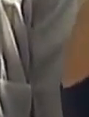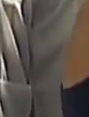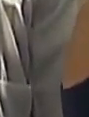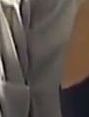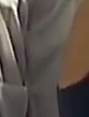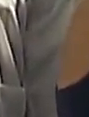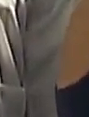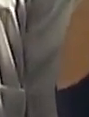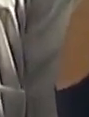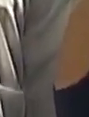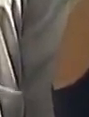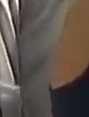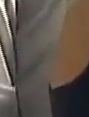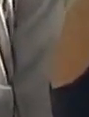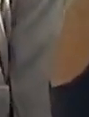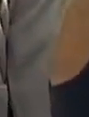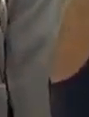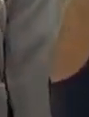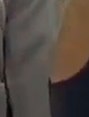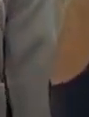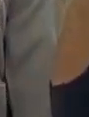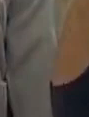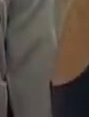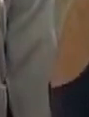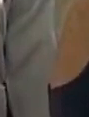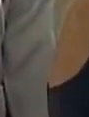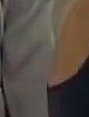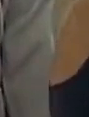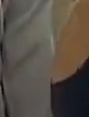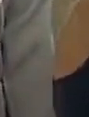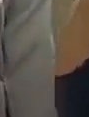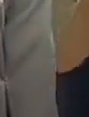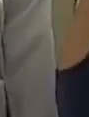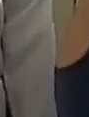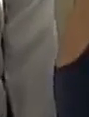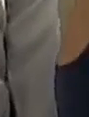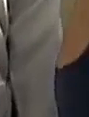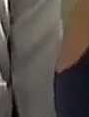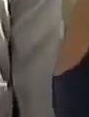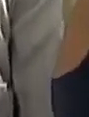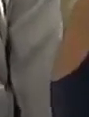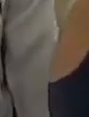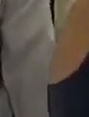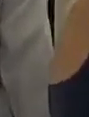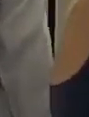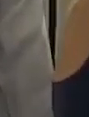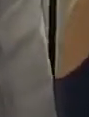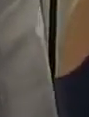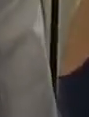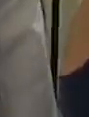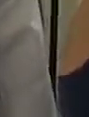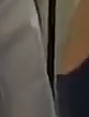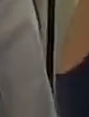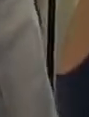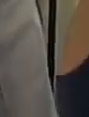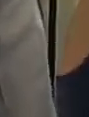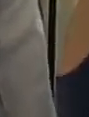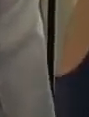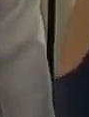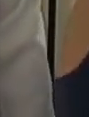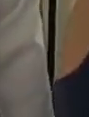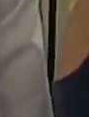por instrucciones del presidente de la república en nicolás maduro moros se desarrolla en la vacunación de niños y niñas mayores de 2 años la actividad